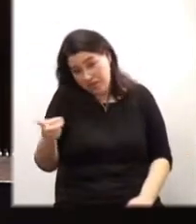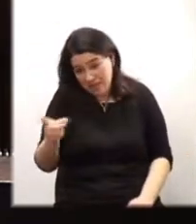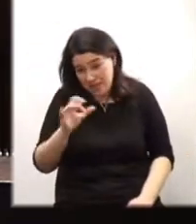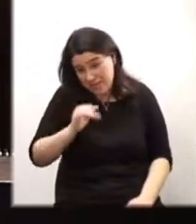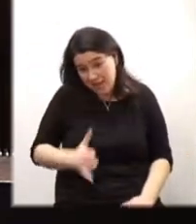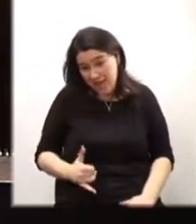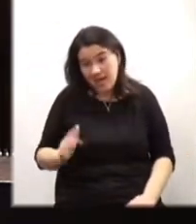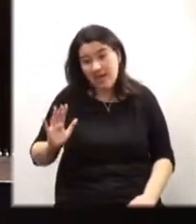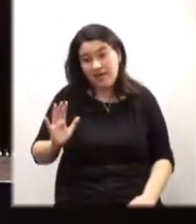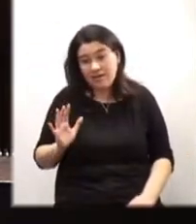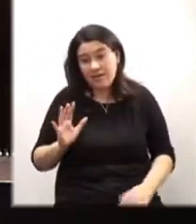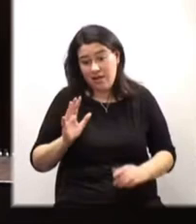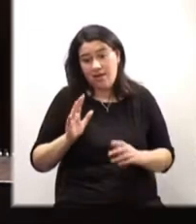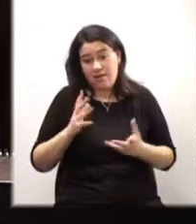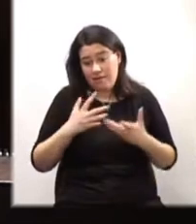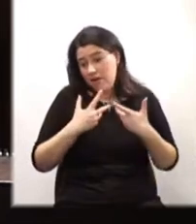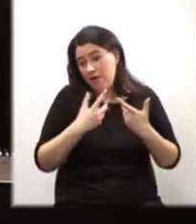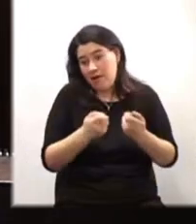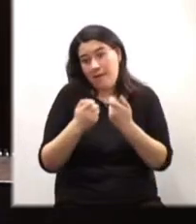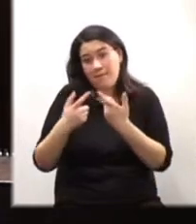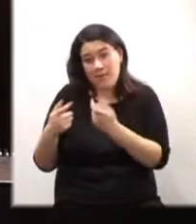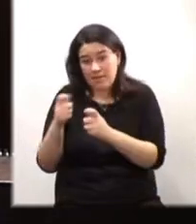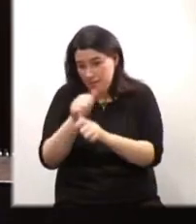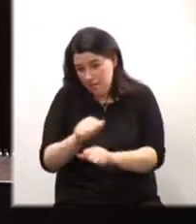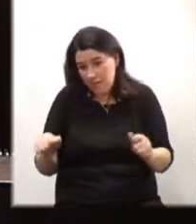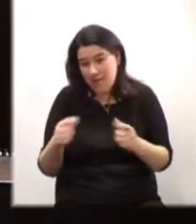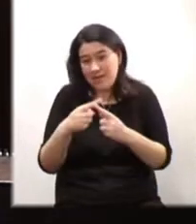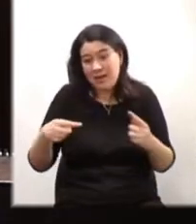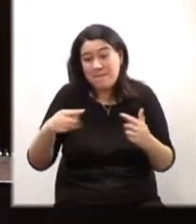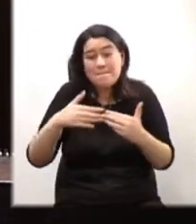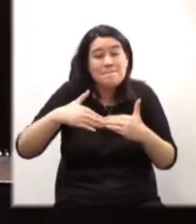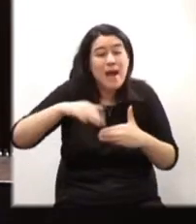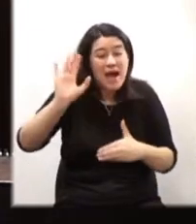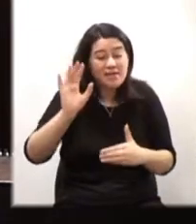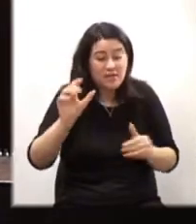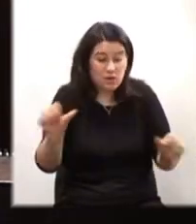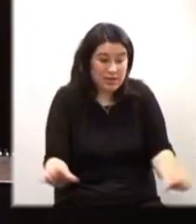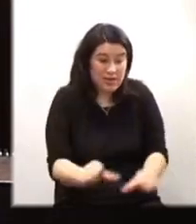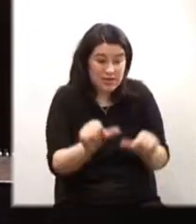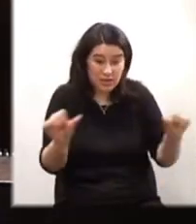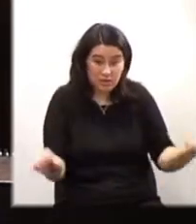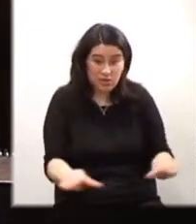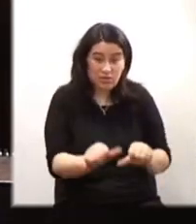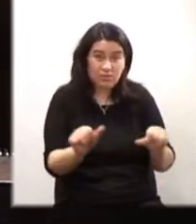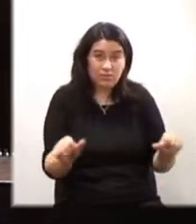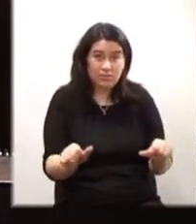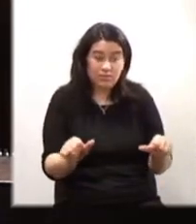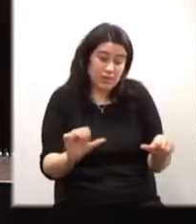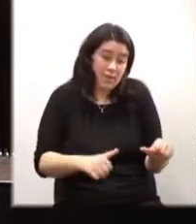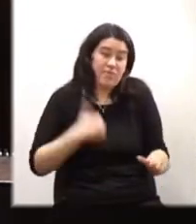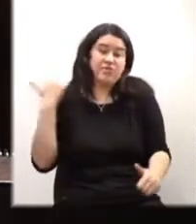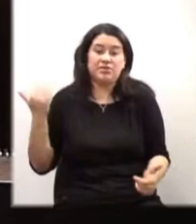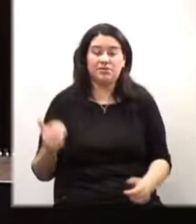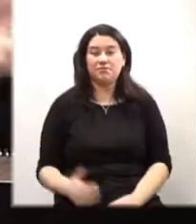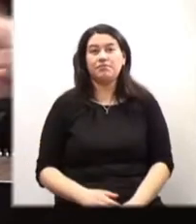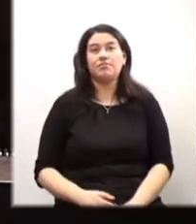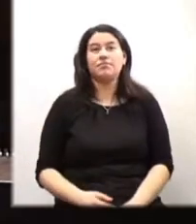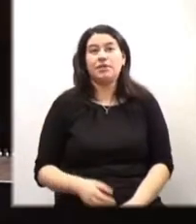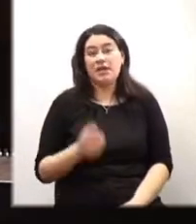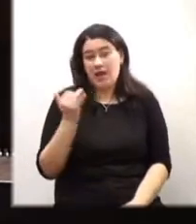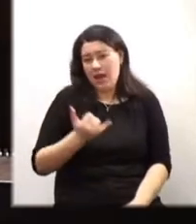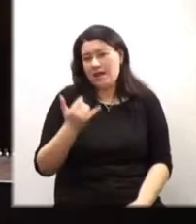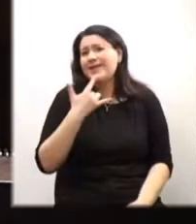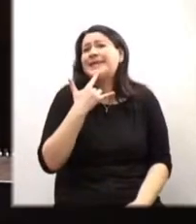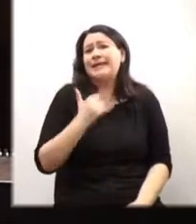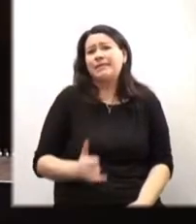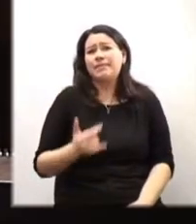tienen herramientas para hacer mucho más de lo que están haciendo, úsenlas. Y tenemos